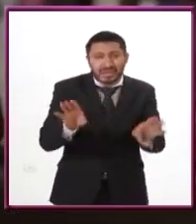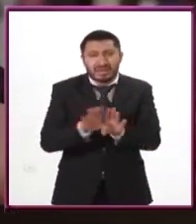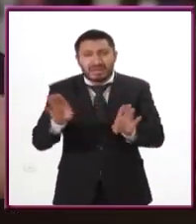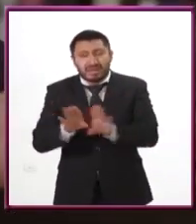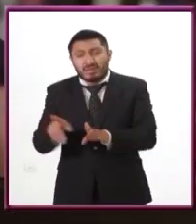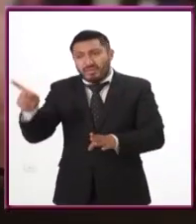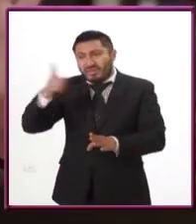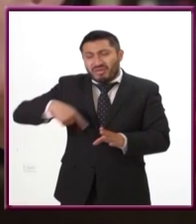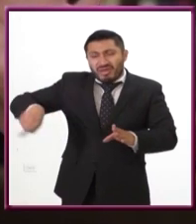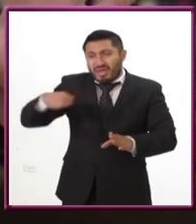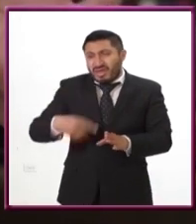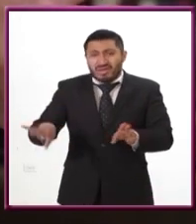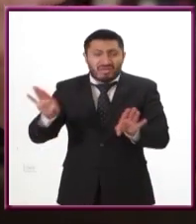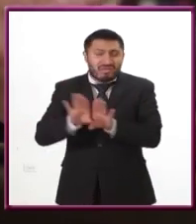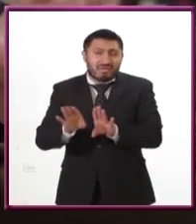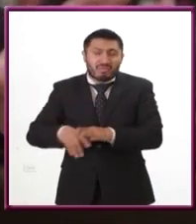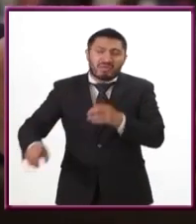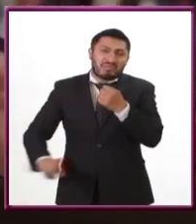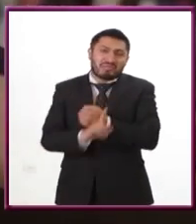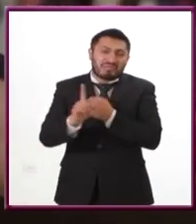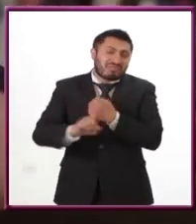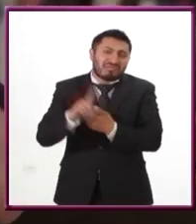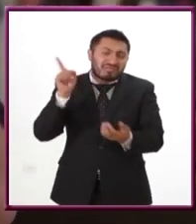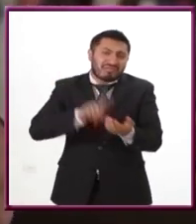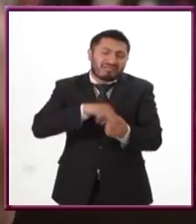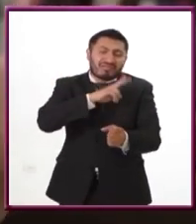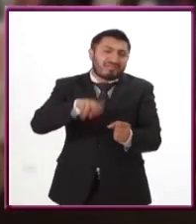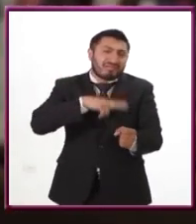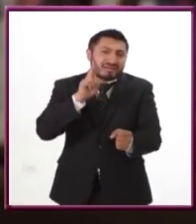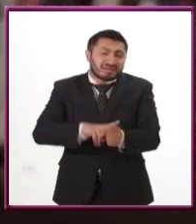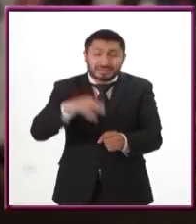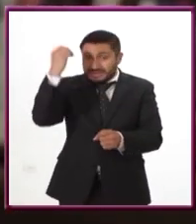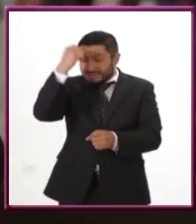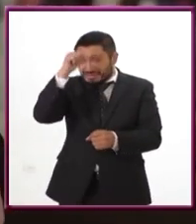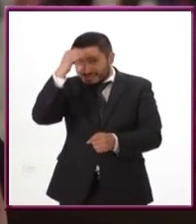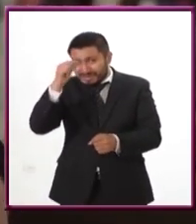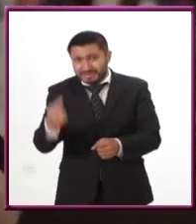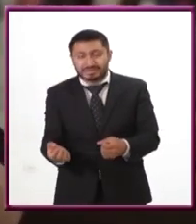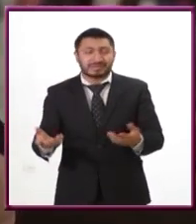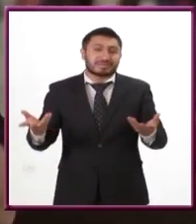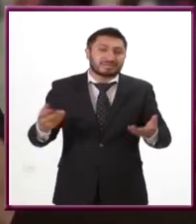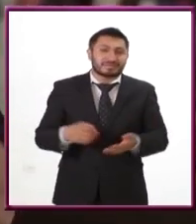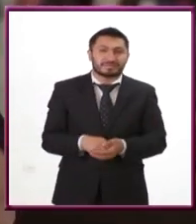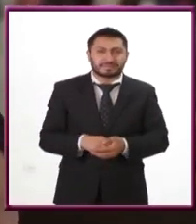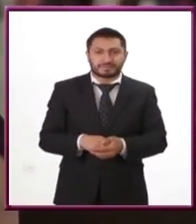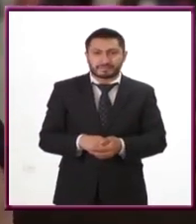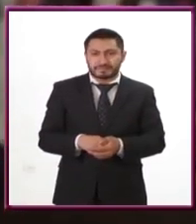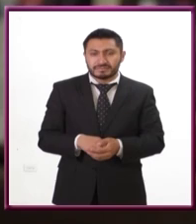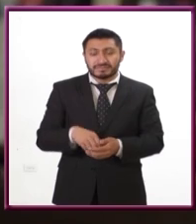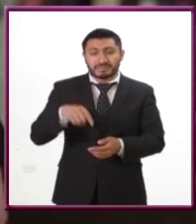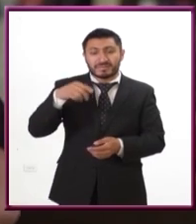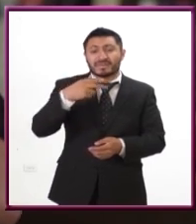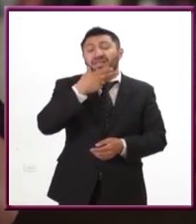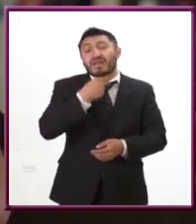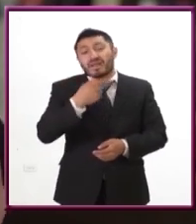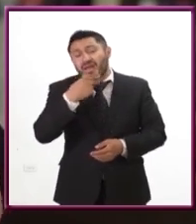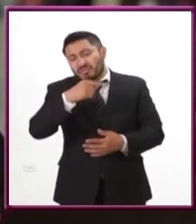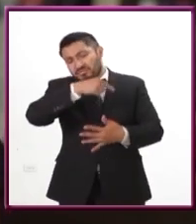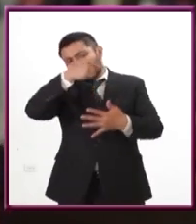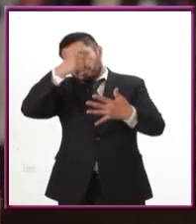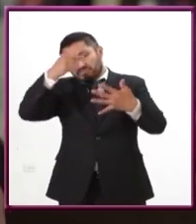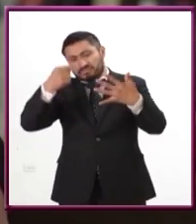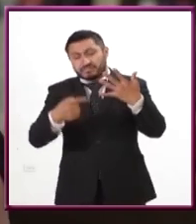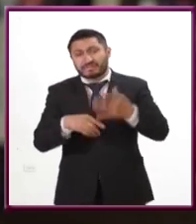son subproductos de la naturaleza intensa y caótica autista de la experiencia sensorial y cognitiva. Nick